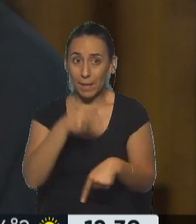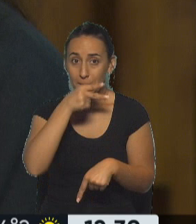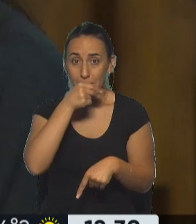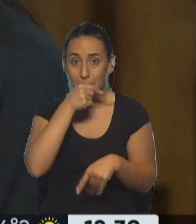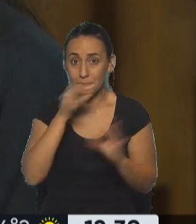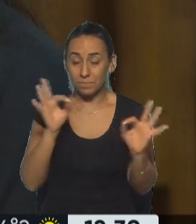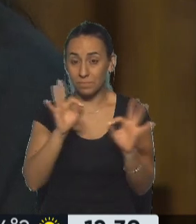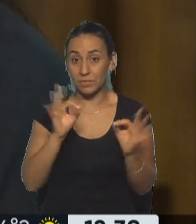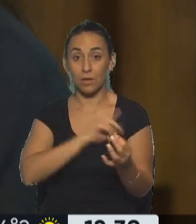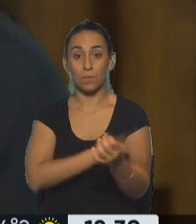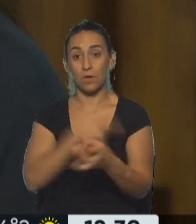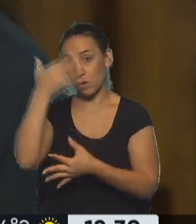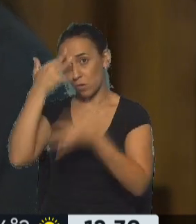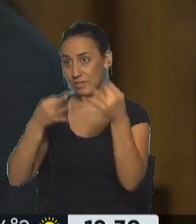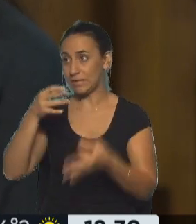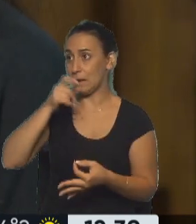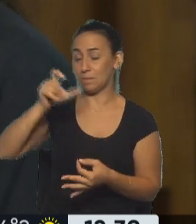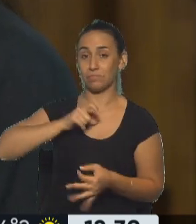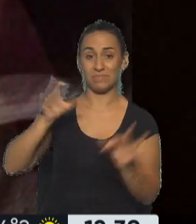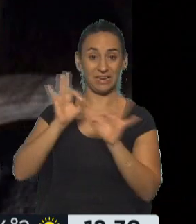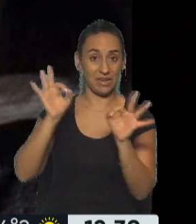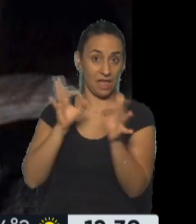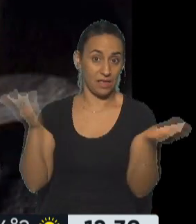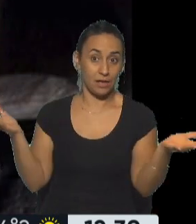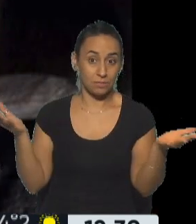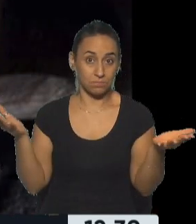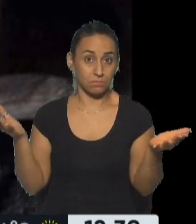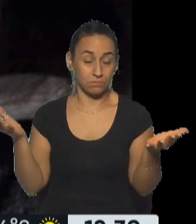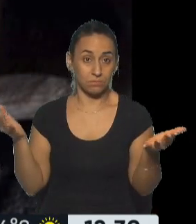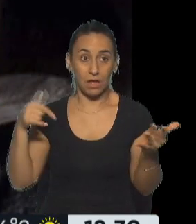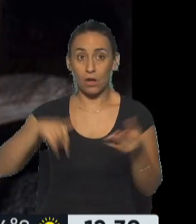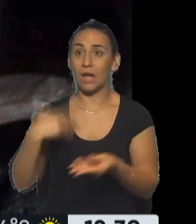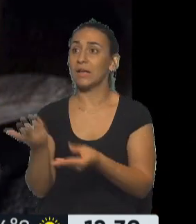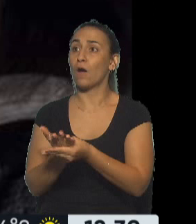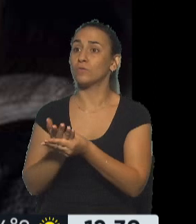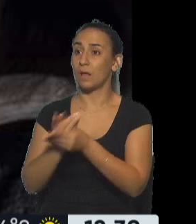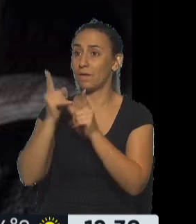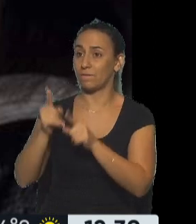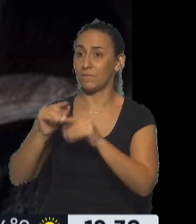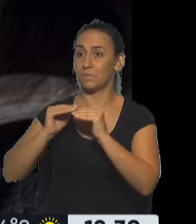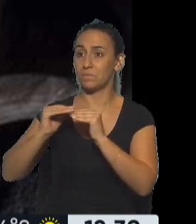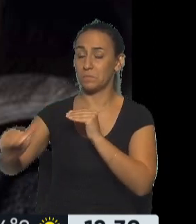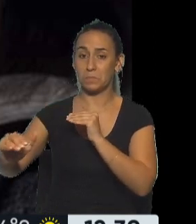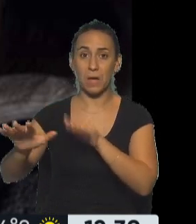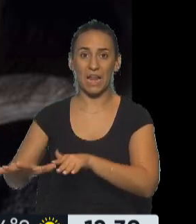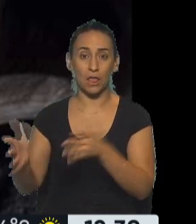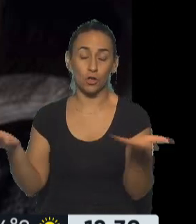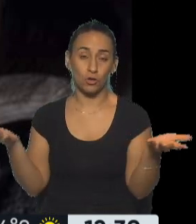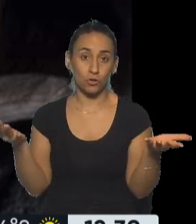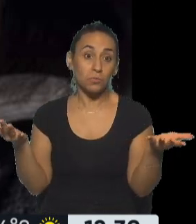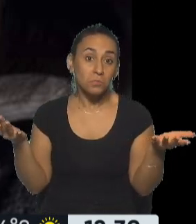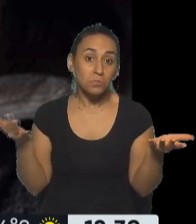el poder judicial no nos ha dado ningún tipo de respuesta y está parada está frenado esto y Mira la verdad es que